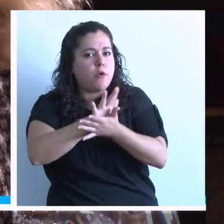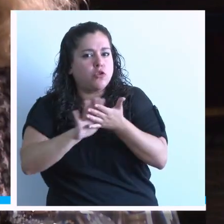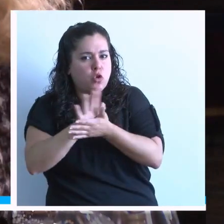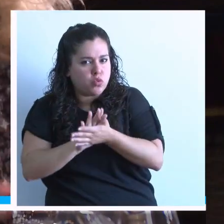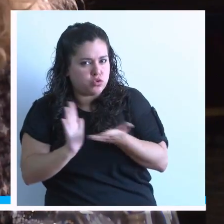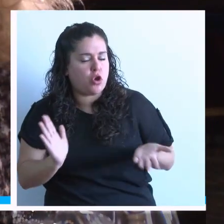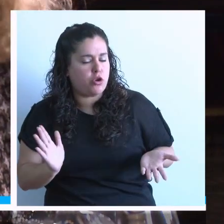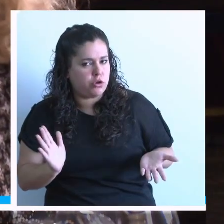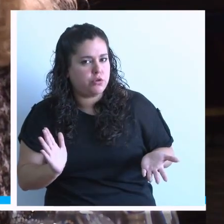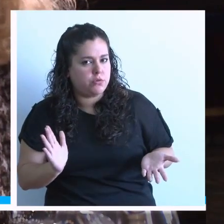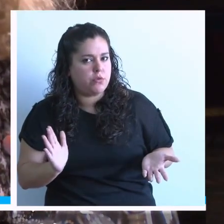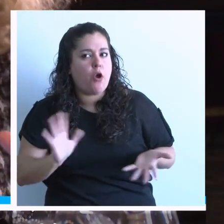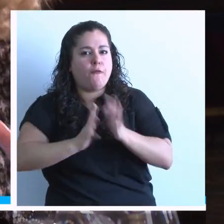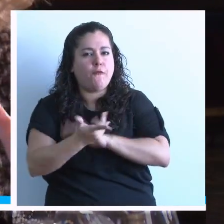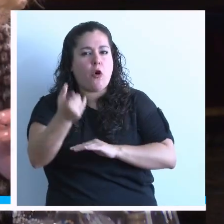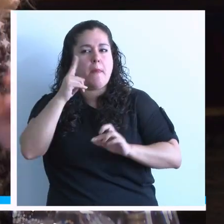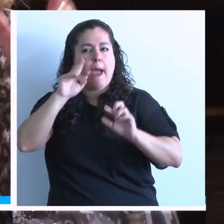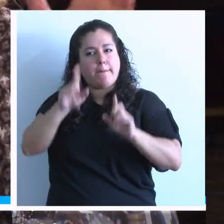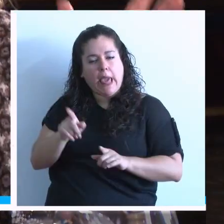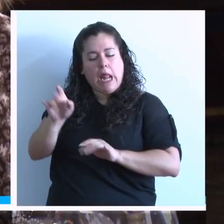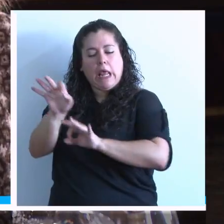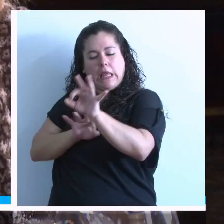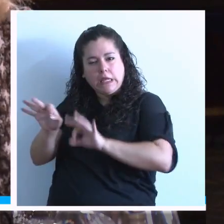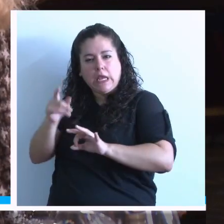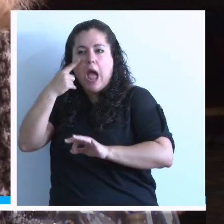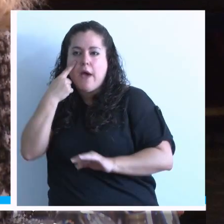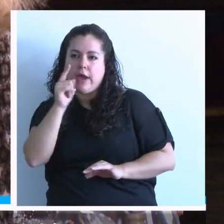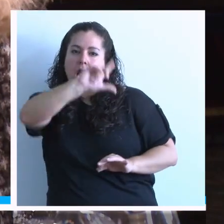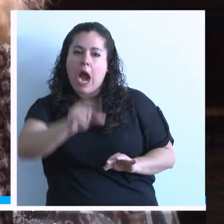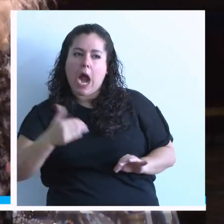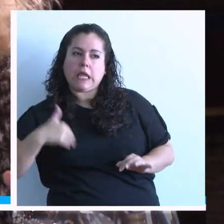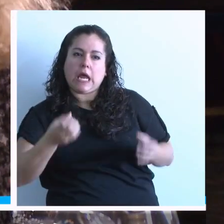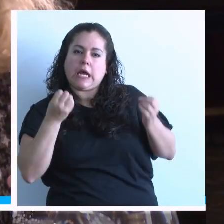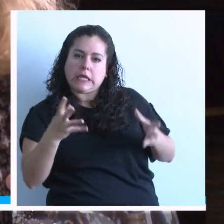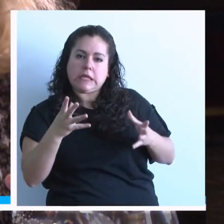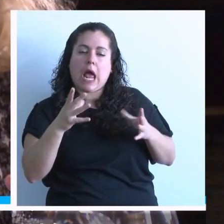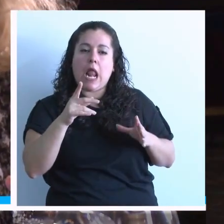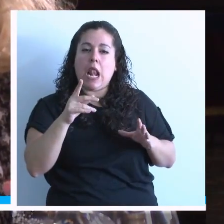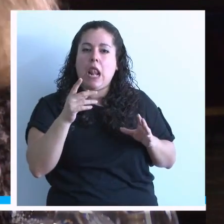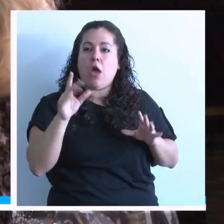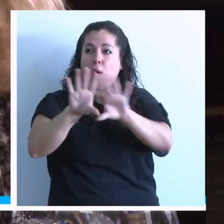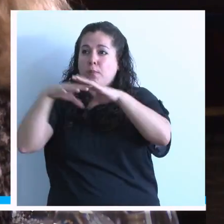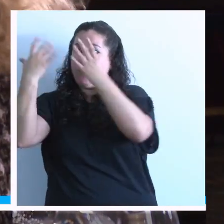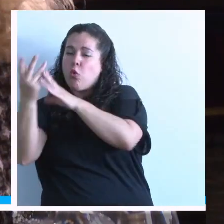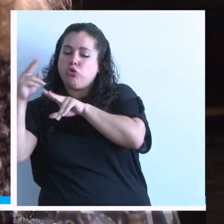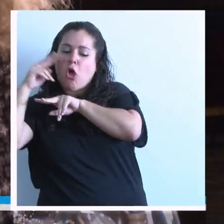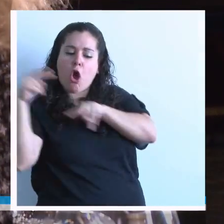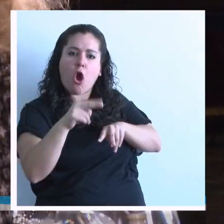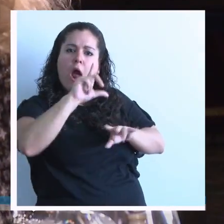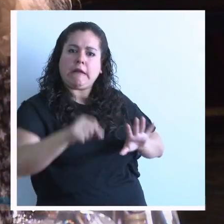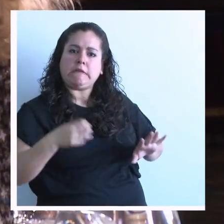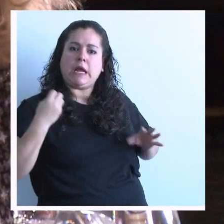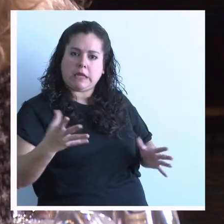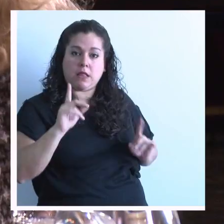términos, es decir, en términos de una década, pensar estratégicamente en términos de cuál es la situación de la Argentina en el mundo, ¿sí?, no solamente de los